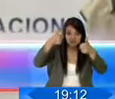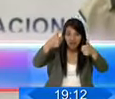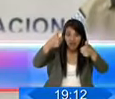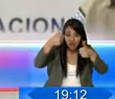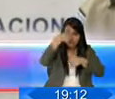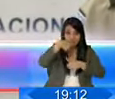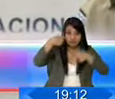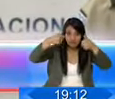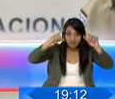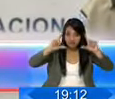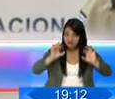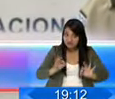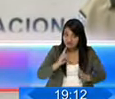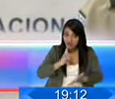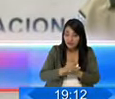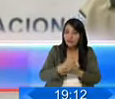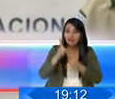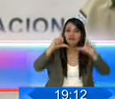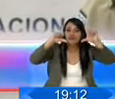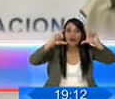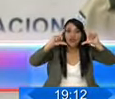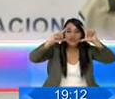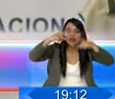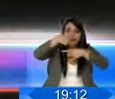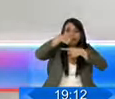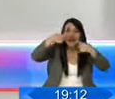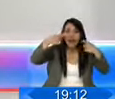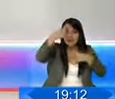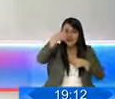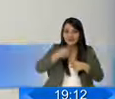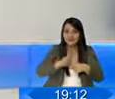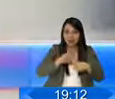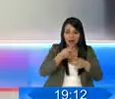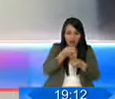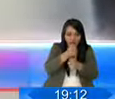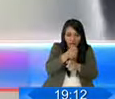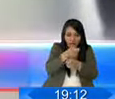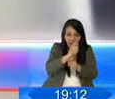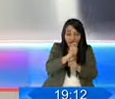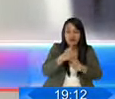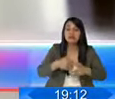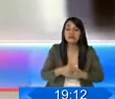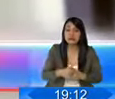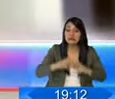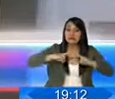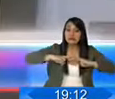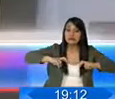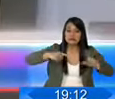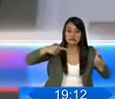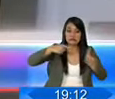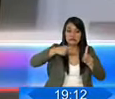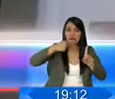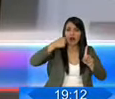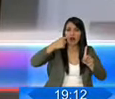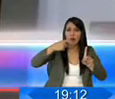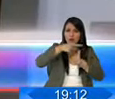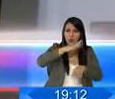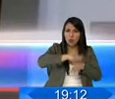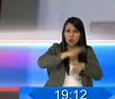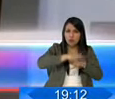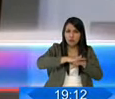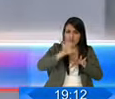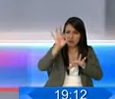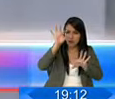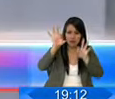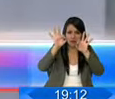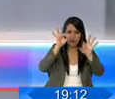falsas, incluso utilizan fotografías falsas para el perfil. De los seguimientos de investigaciones del supuesto pornógrafo infantil, buscaba el material